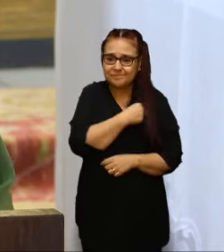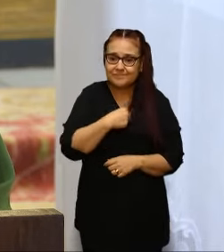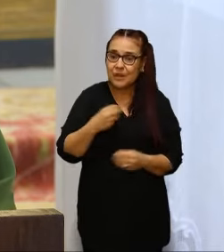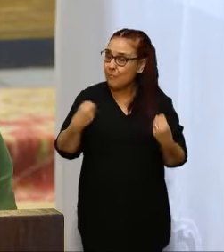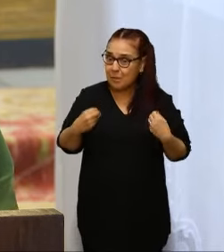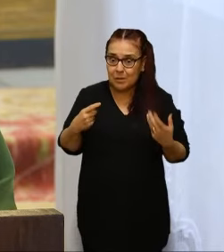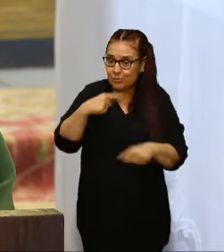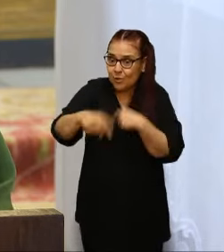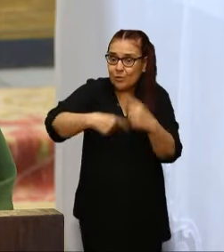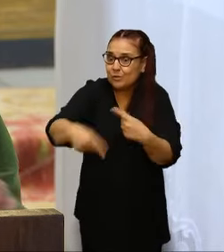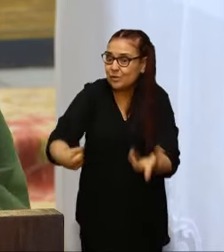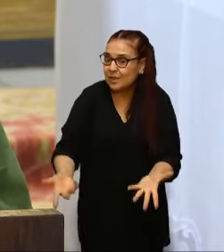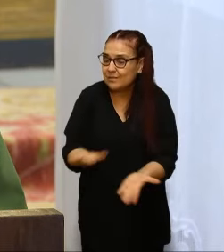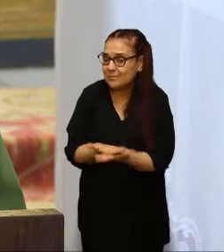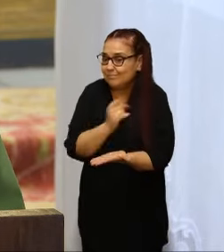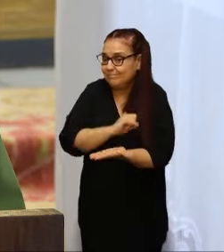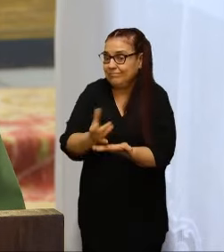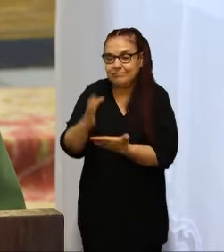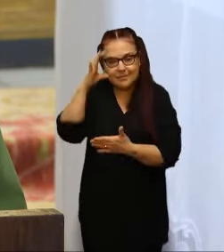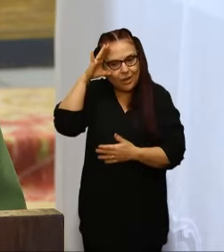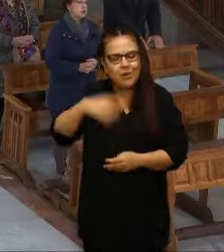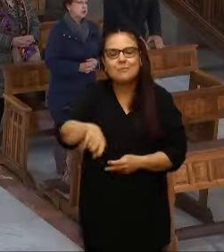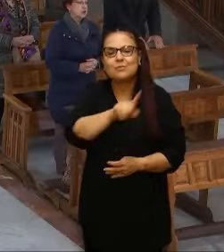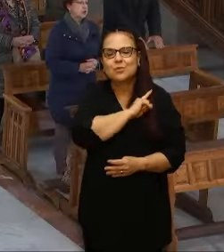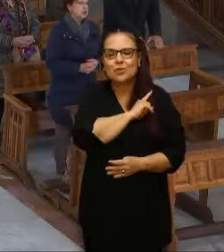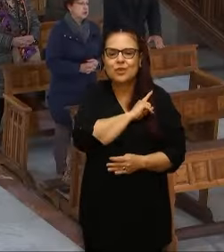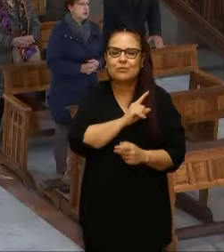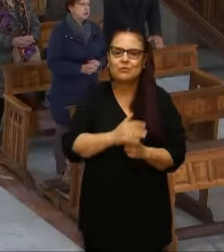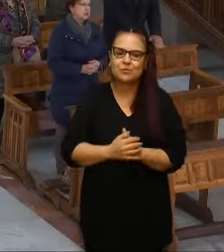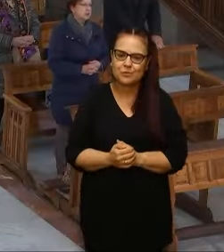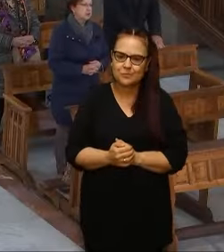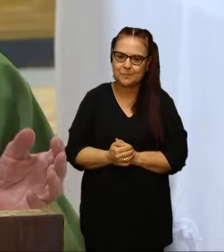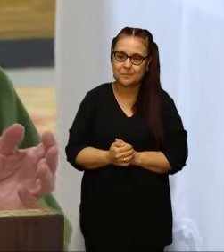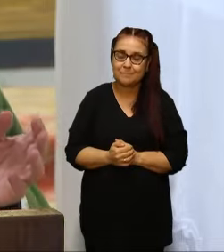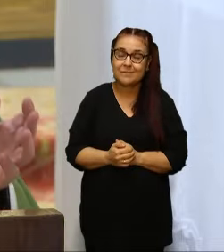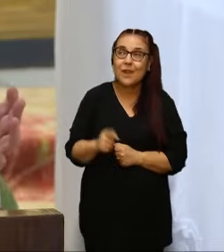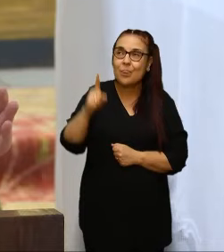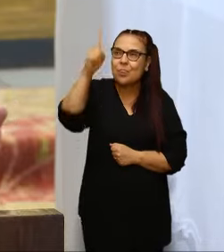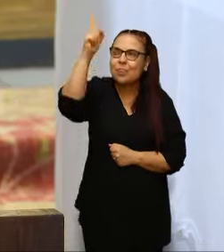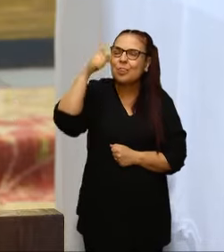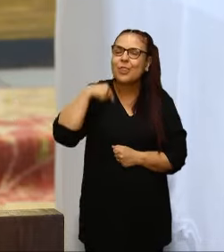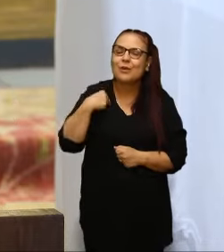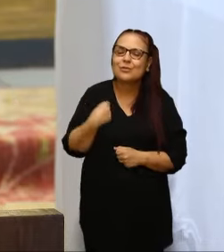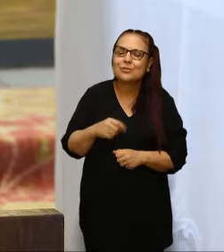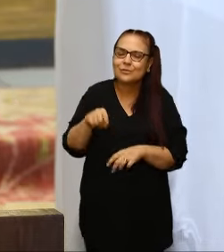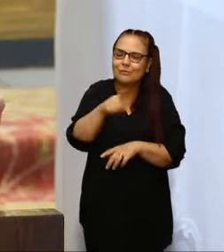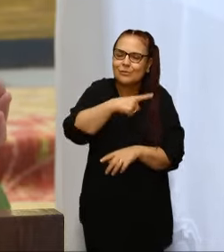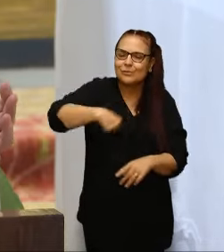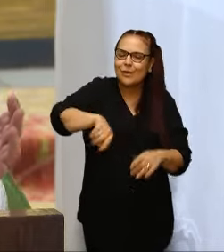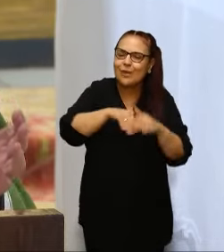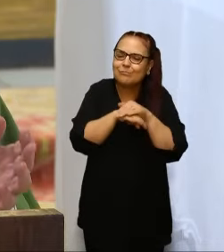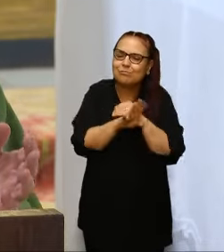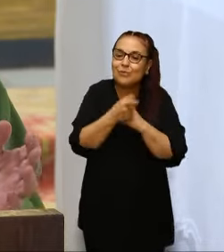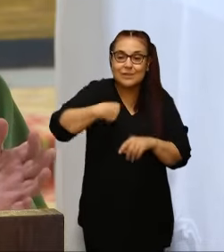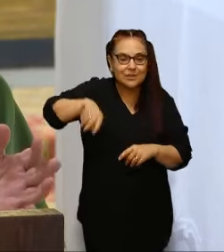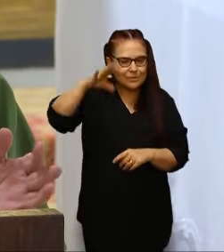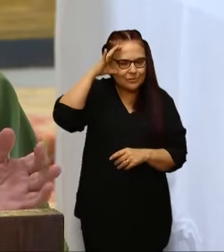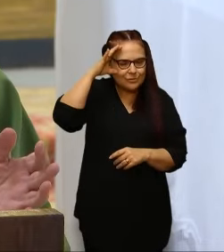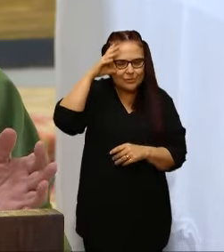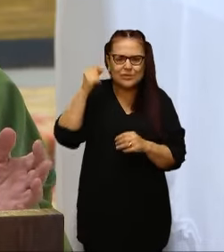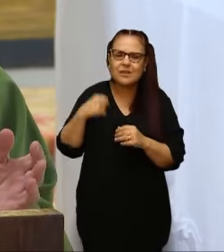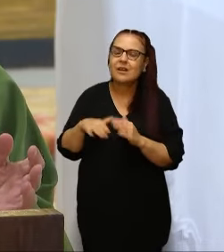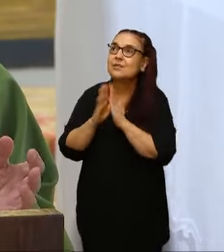diario. Roguemos al Señor. Oh Dios, refugio y fortaleza nuestra, escucha las oraciones